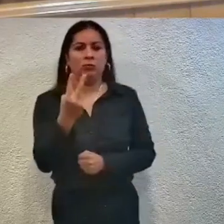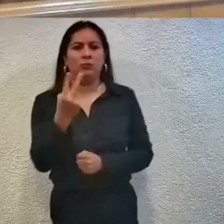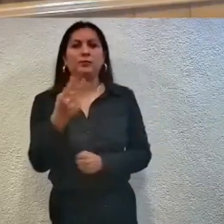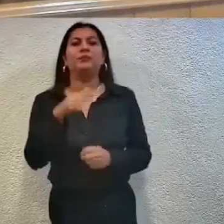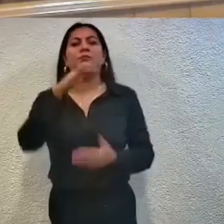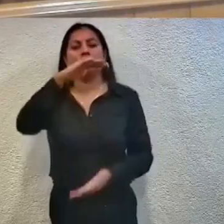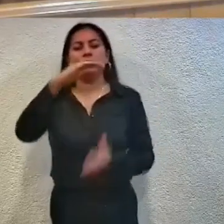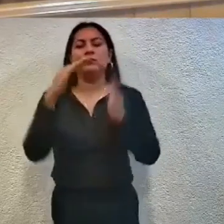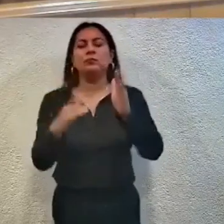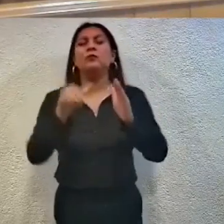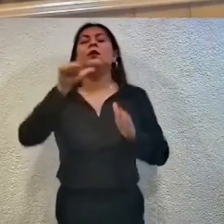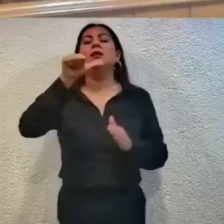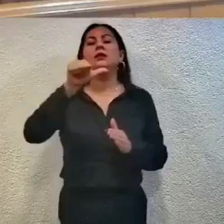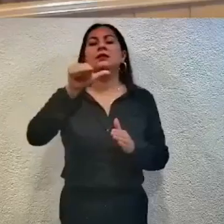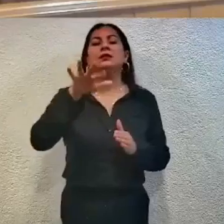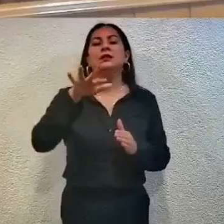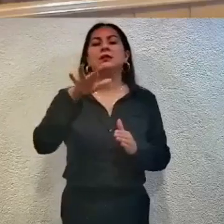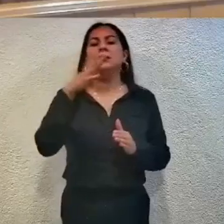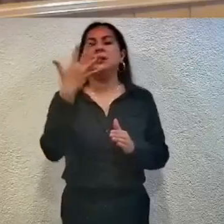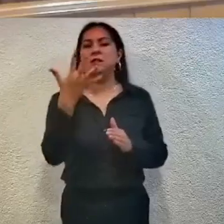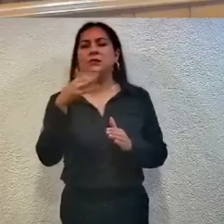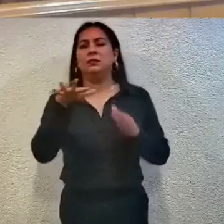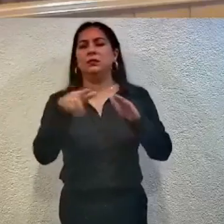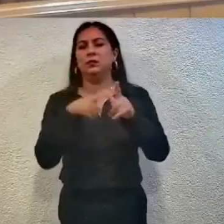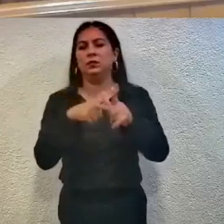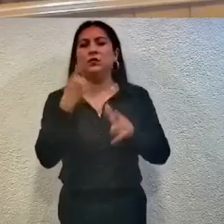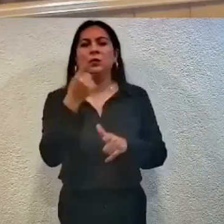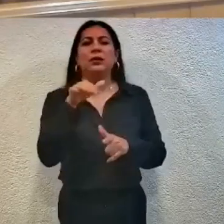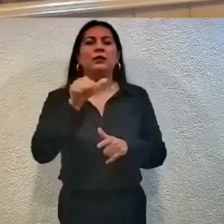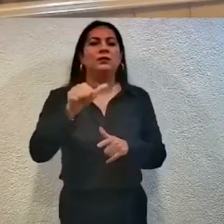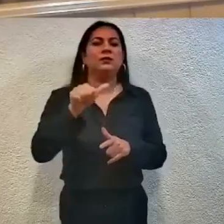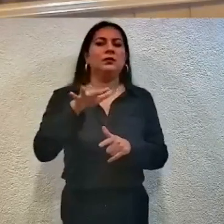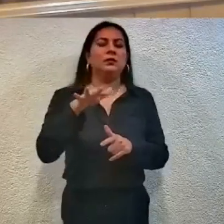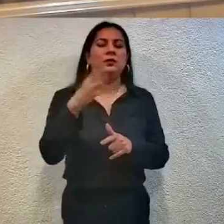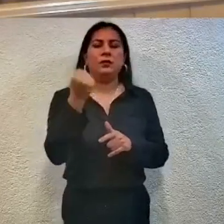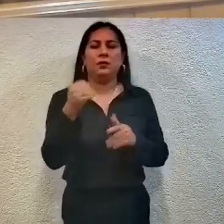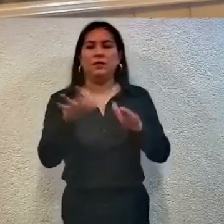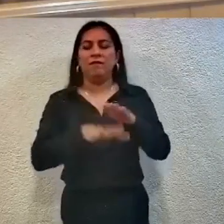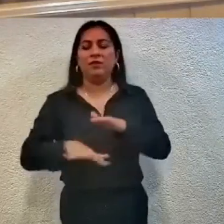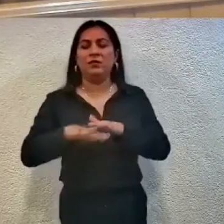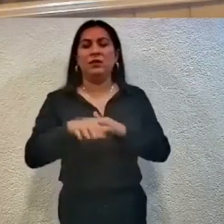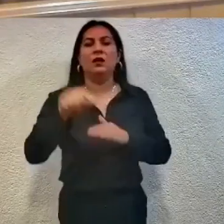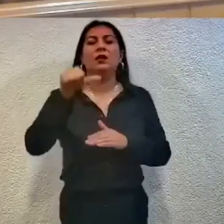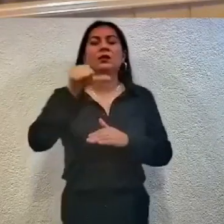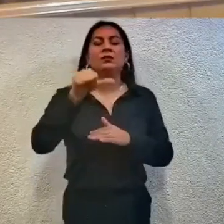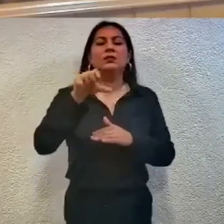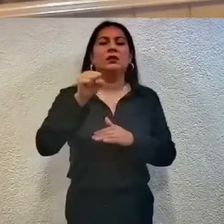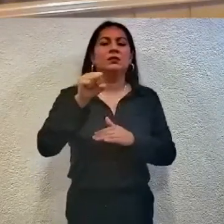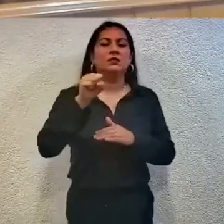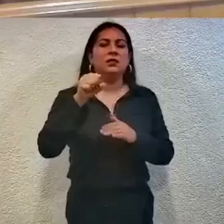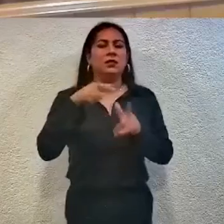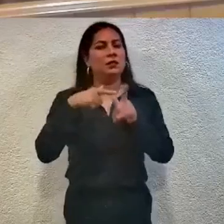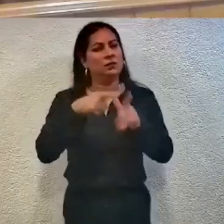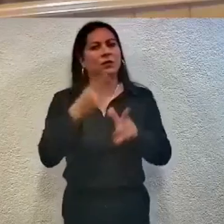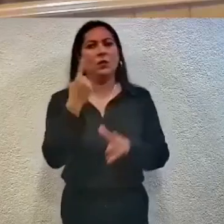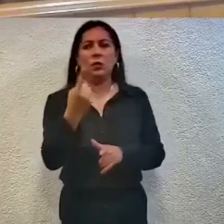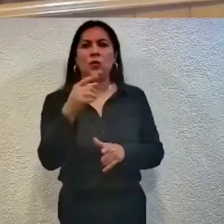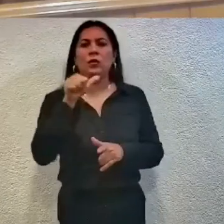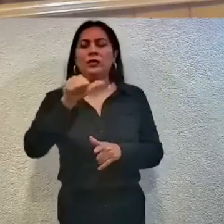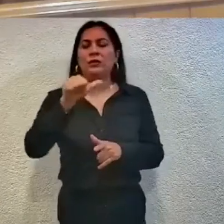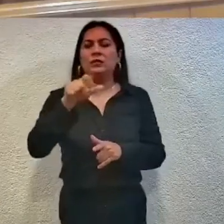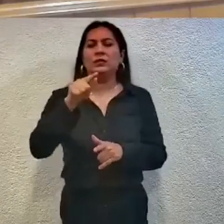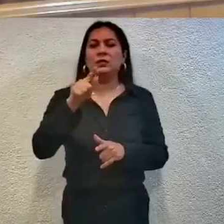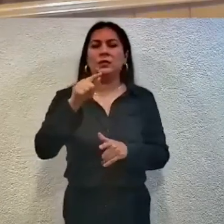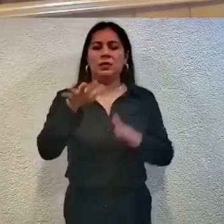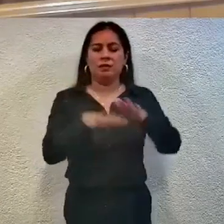a las casillas 1655 contigua 1, 1659 básica, 1660 contigua 1 y